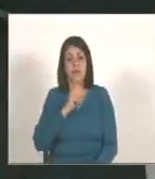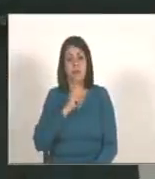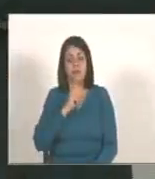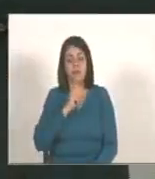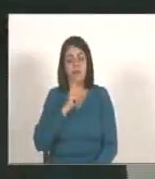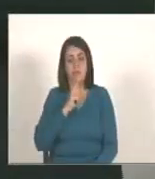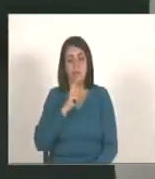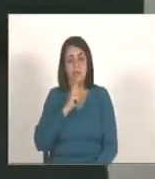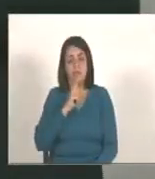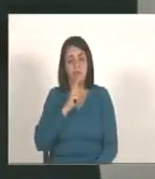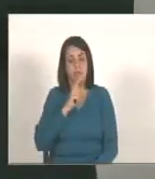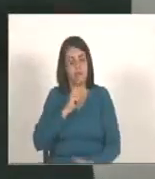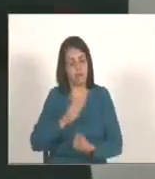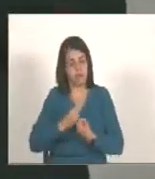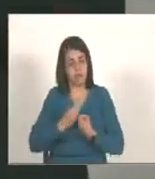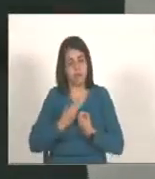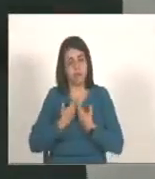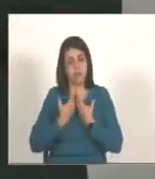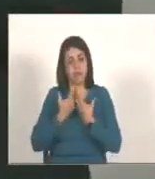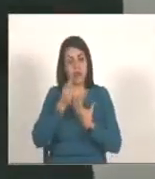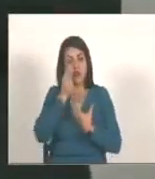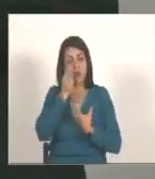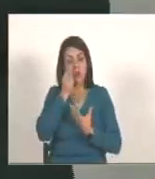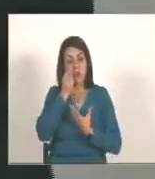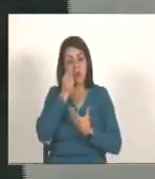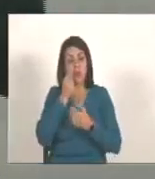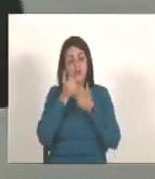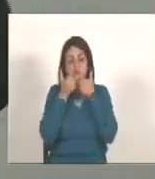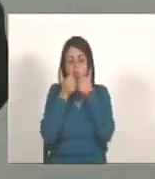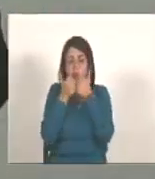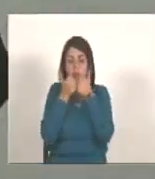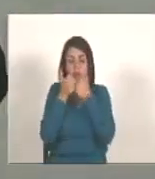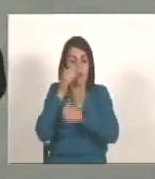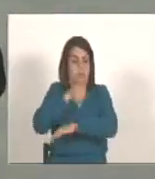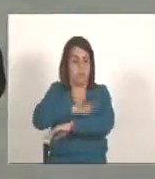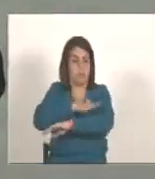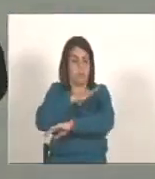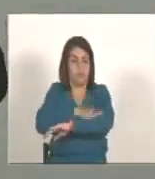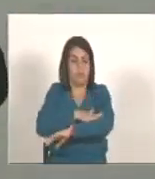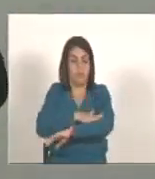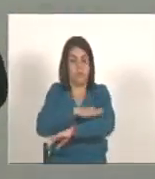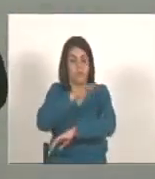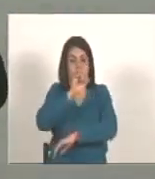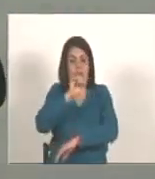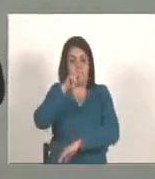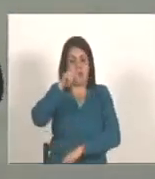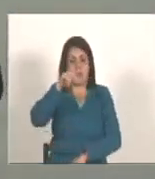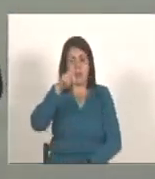e incandescente, un hombre honesto y bueno, Andrés Eloy Blanco,